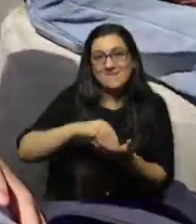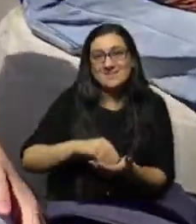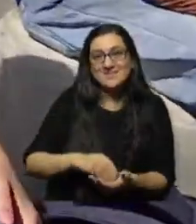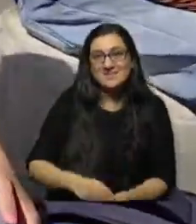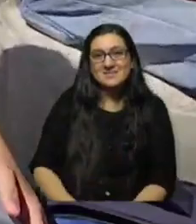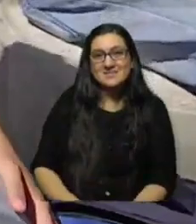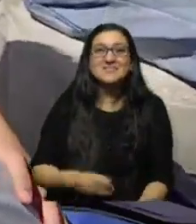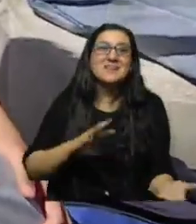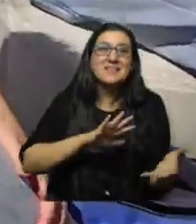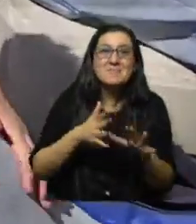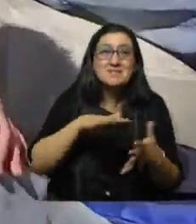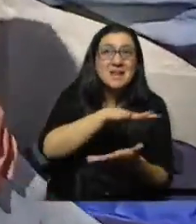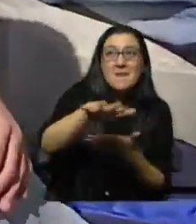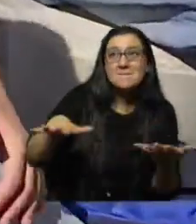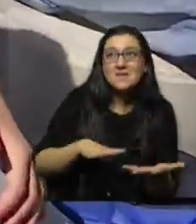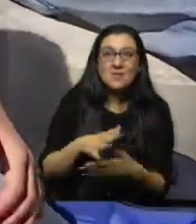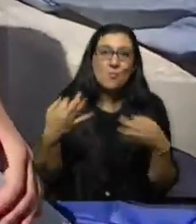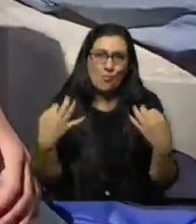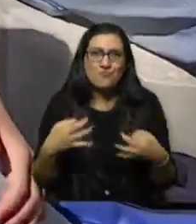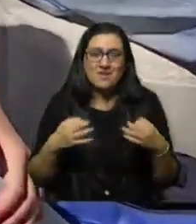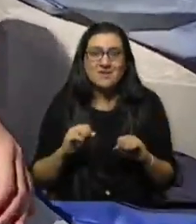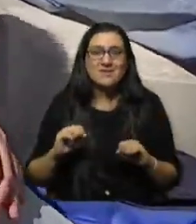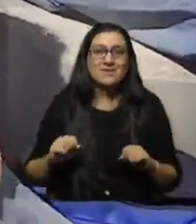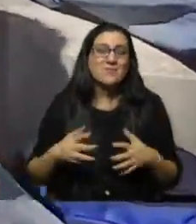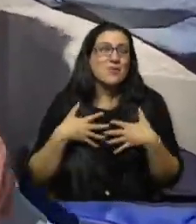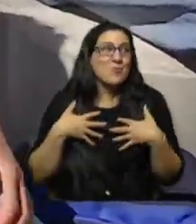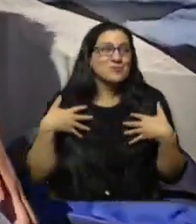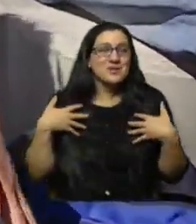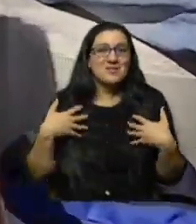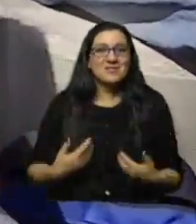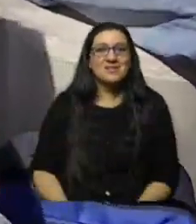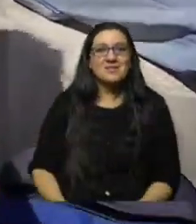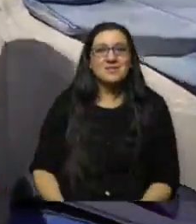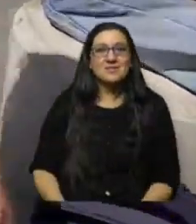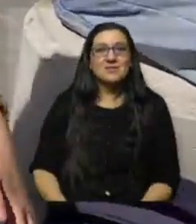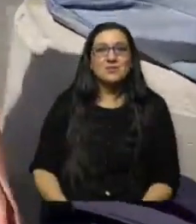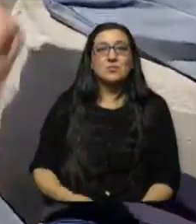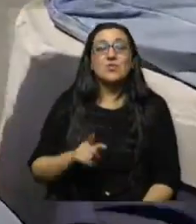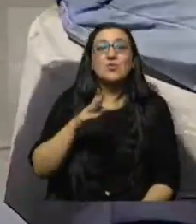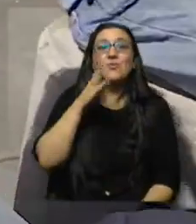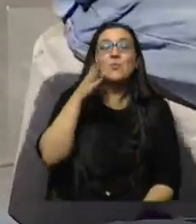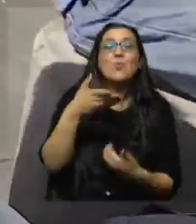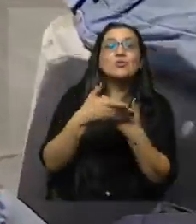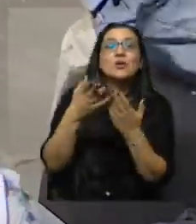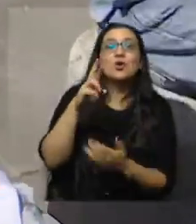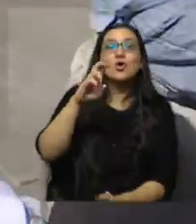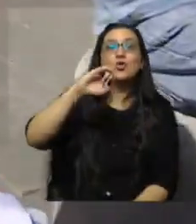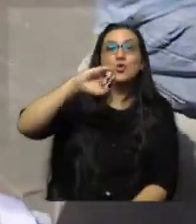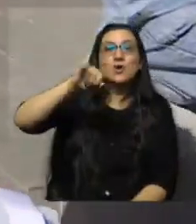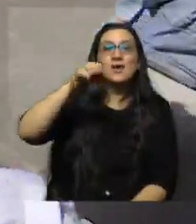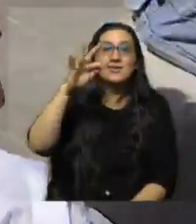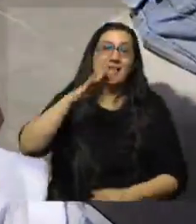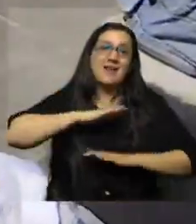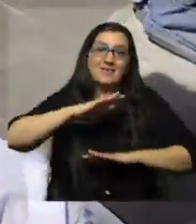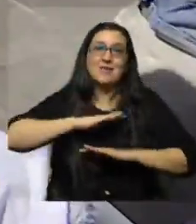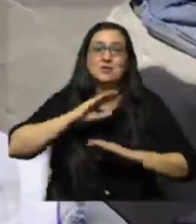primera vez. ¿Qué te parece el ambiente? Re bien, re emocionante, sí. Cuando salió Rochette ahí en la pantalla, cuando salió Luis Suárez, el grito se...